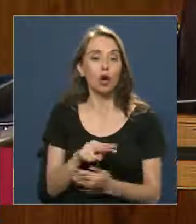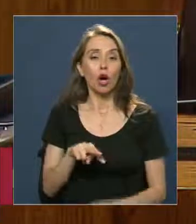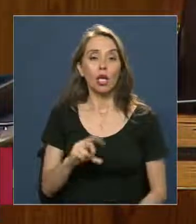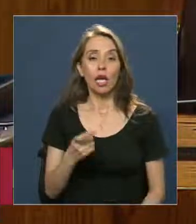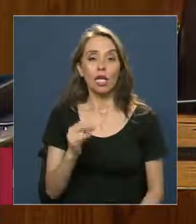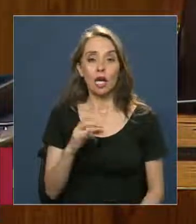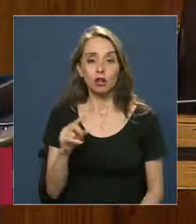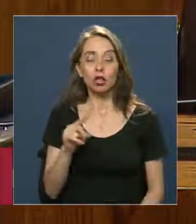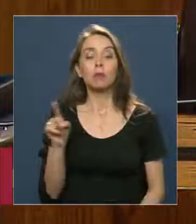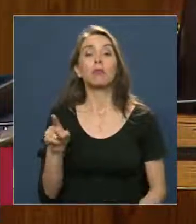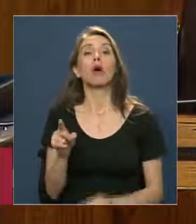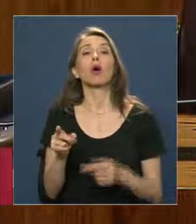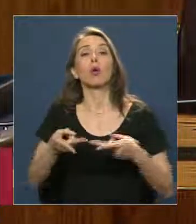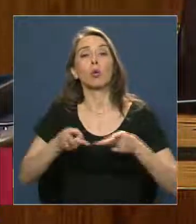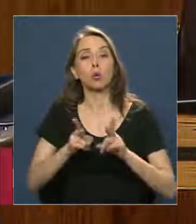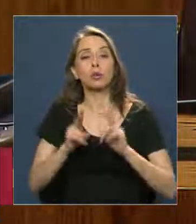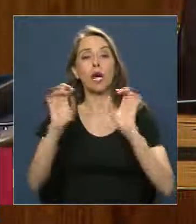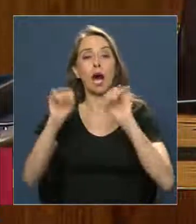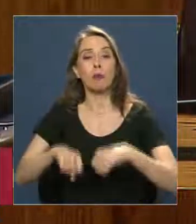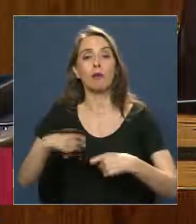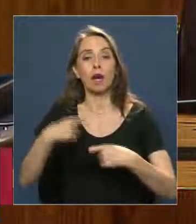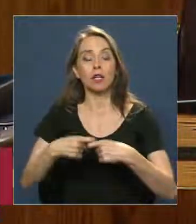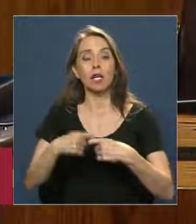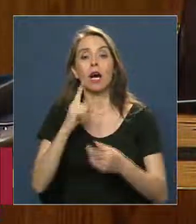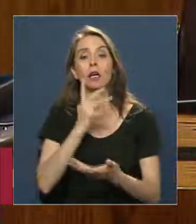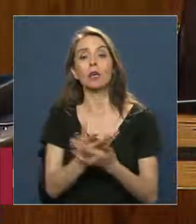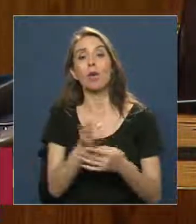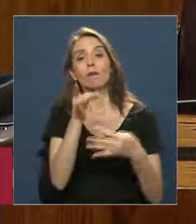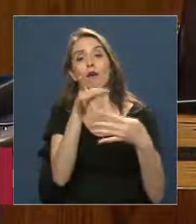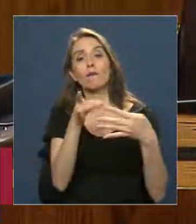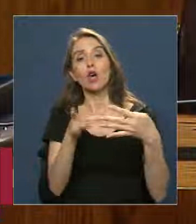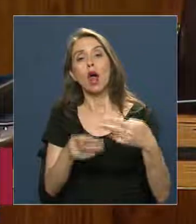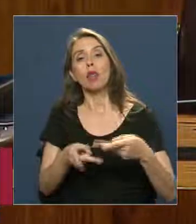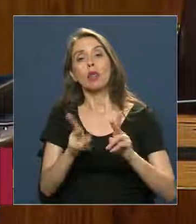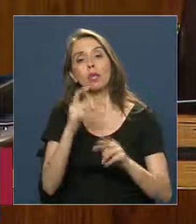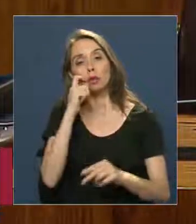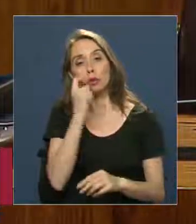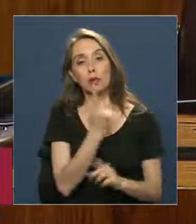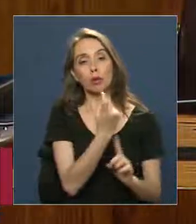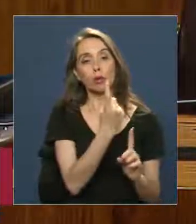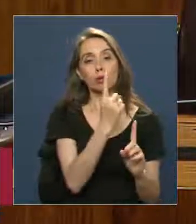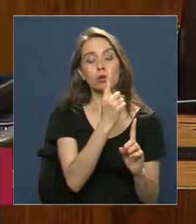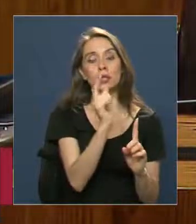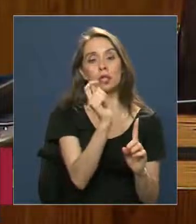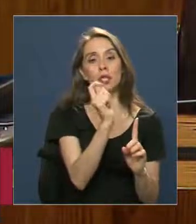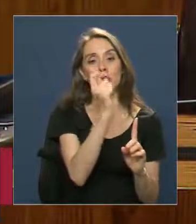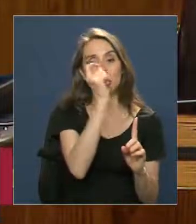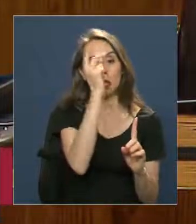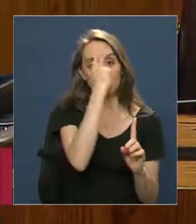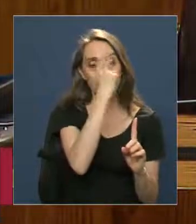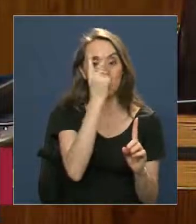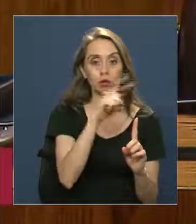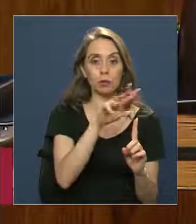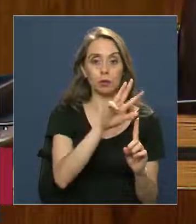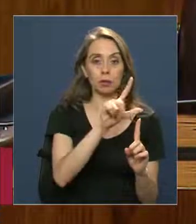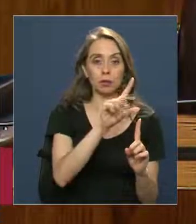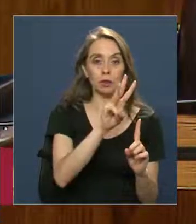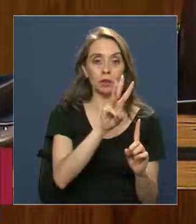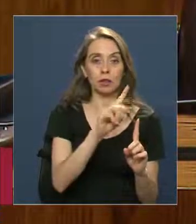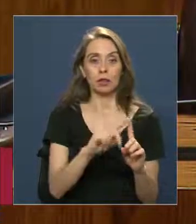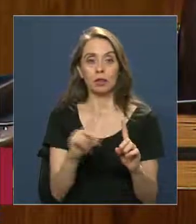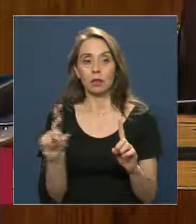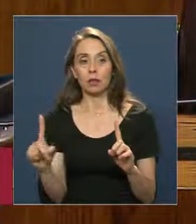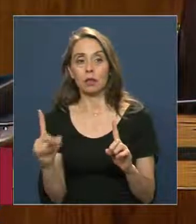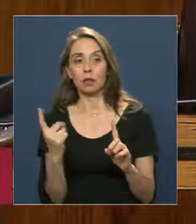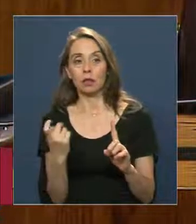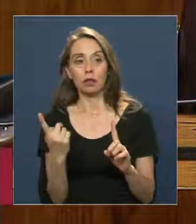justifiquen, aprueben o niegan las violaciones a los derechos humanos ocurridas entre el 11 de marzo del 73. Silencio en la